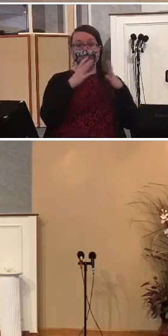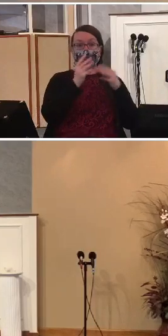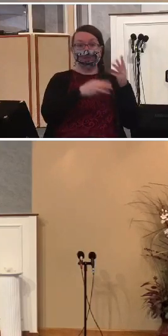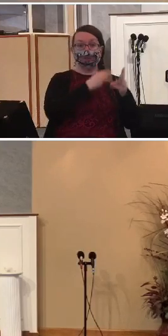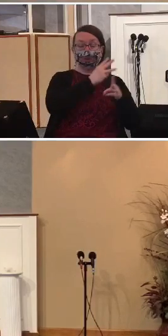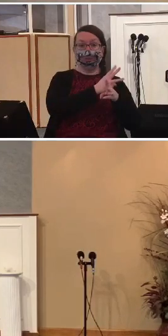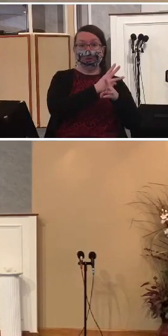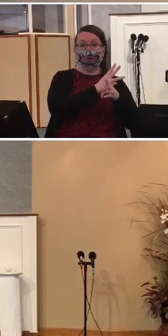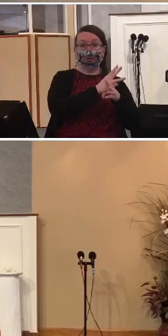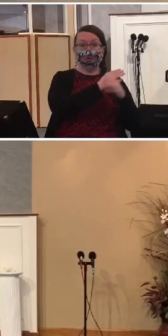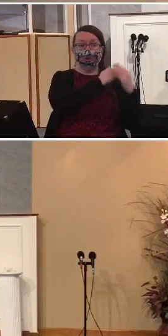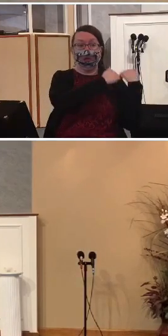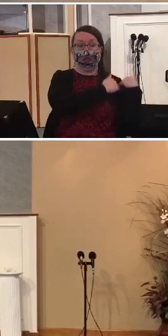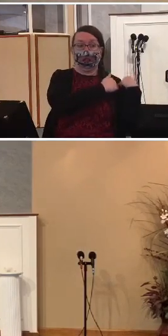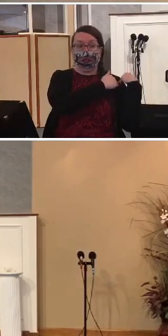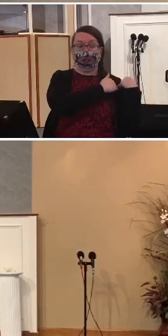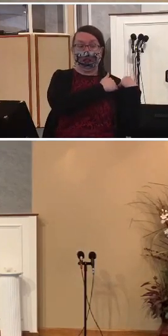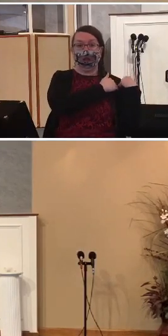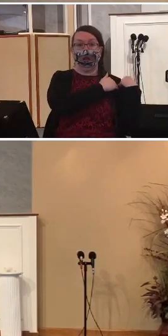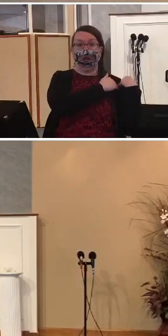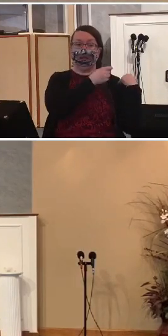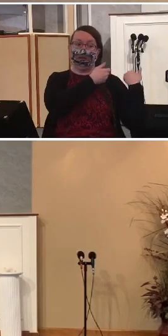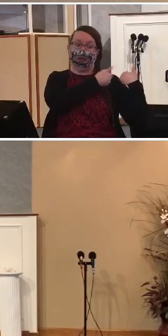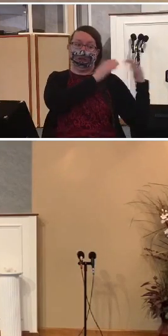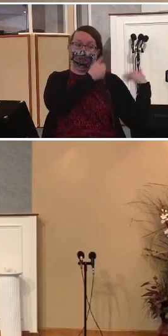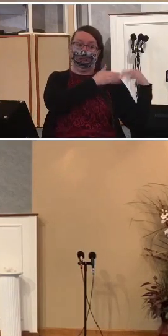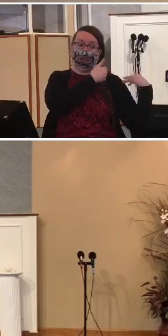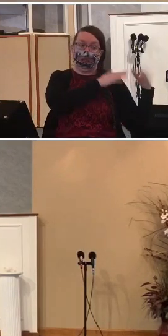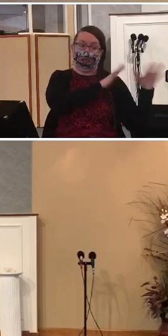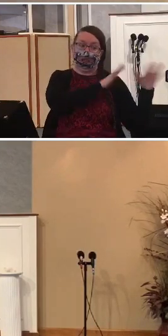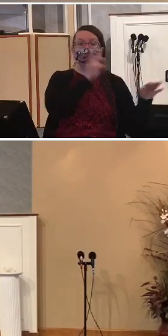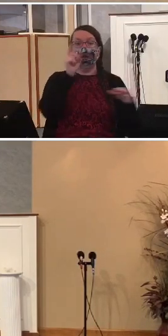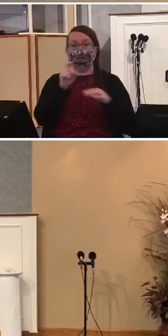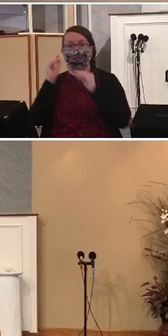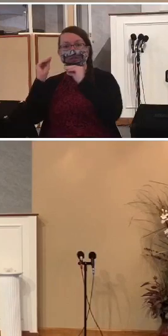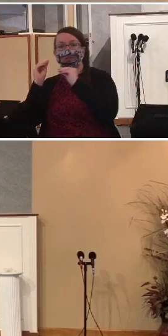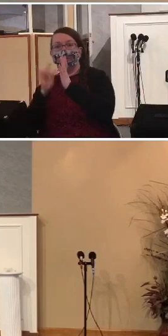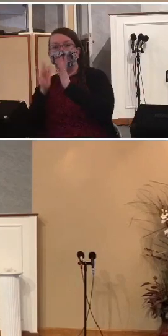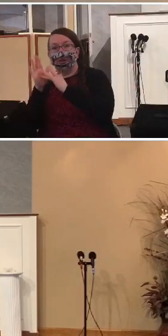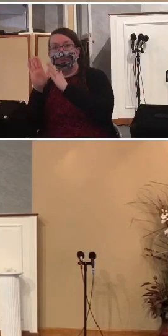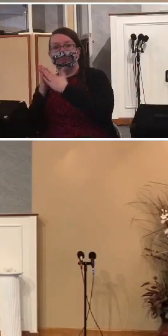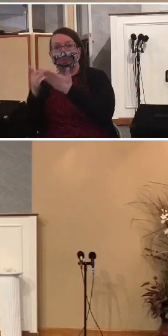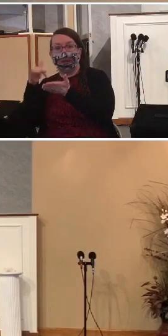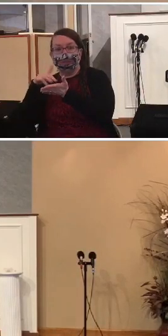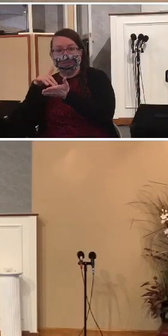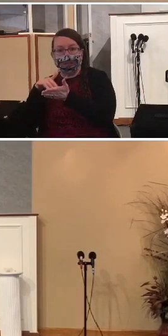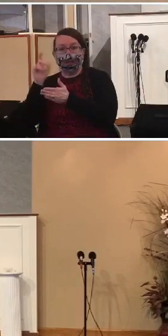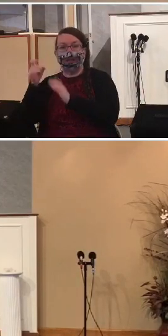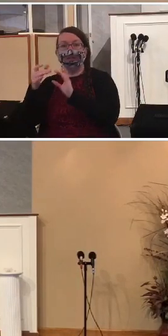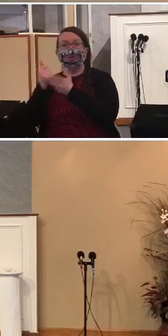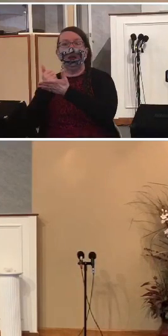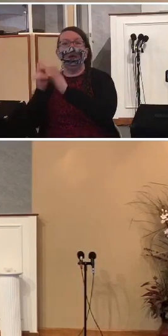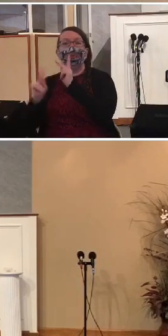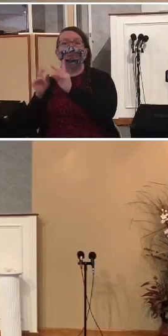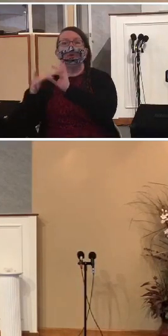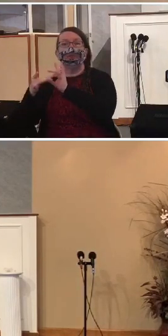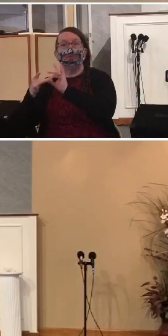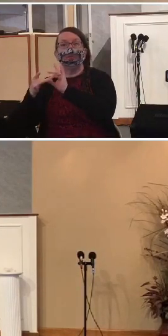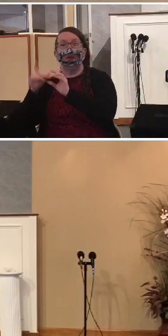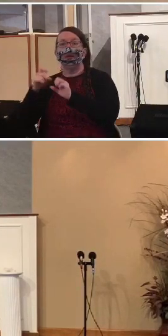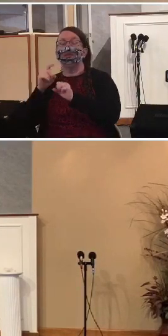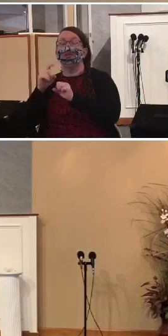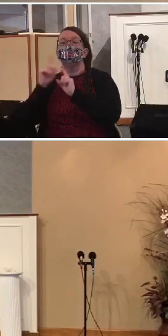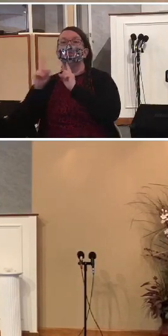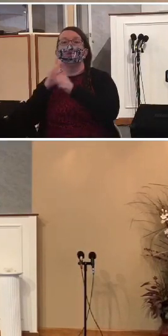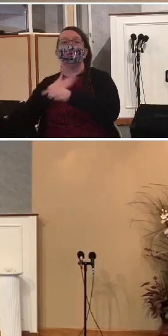mucho ahora mismo conmigo? Yo tengo estudios bíblicos que enseñar. Yo tengo que enseñar a personas a conectar con